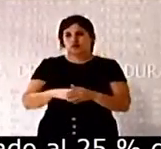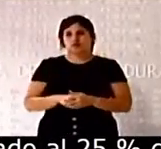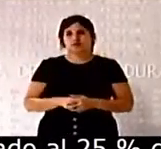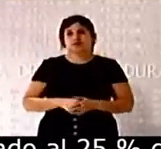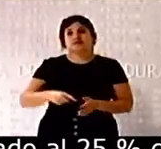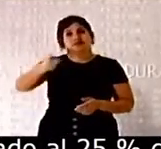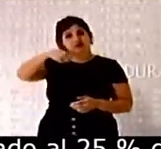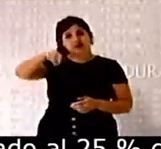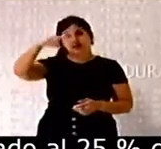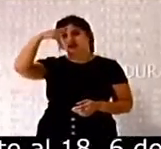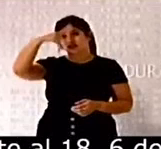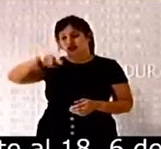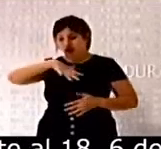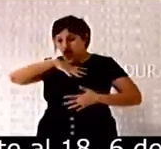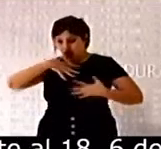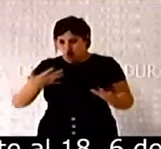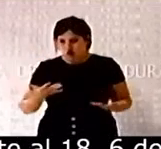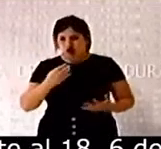estamos